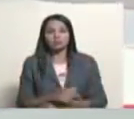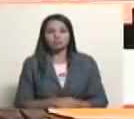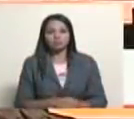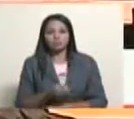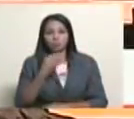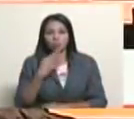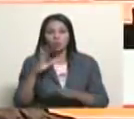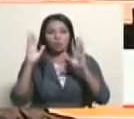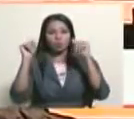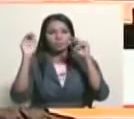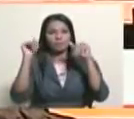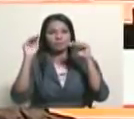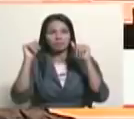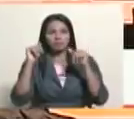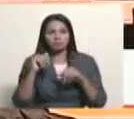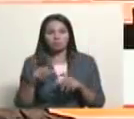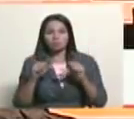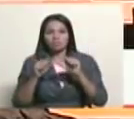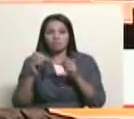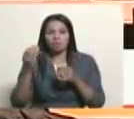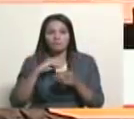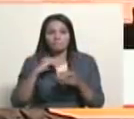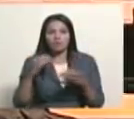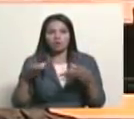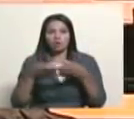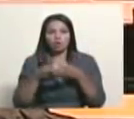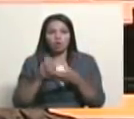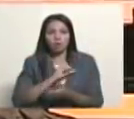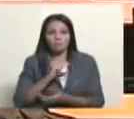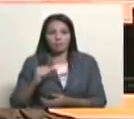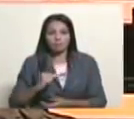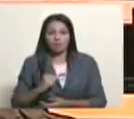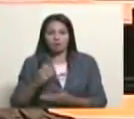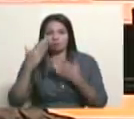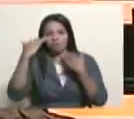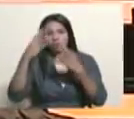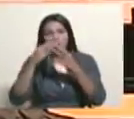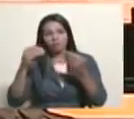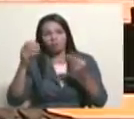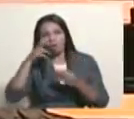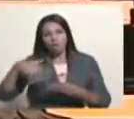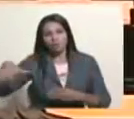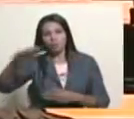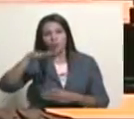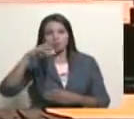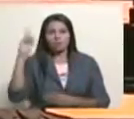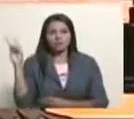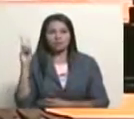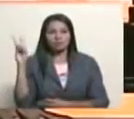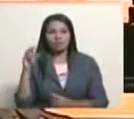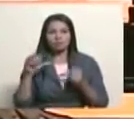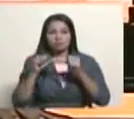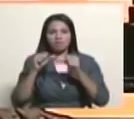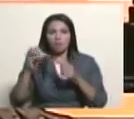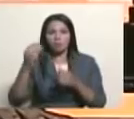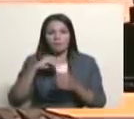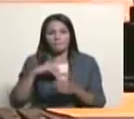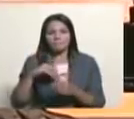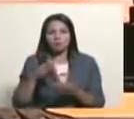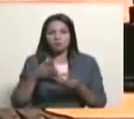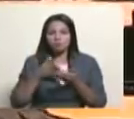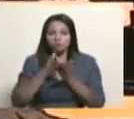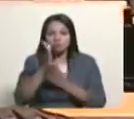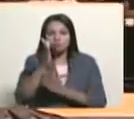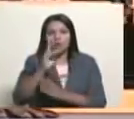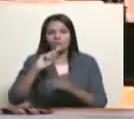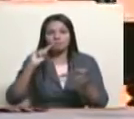Bueno, nos despedimos. Continuamos la reunión en privado. Saludo a todo nuestro pueblo. Sigamos por la senda de